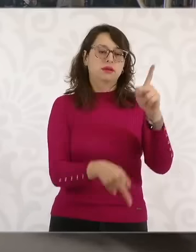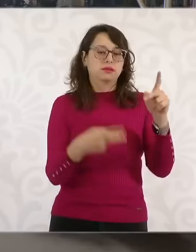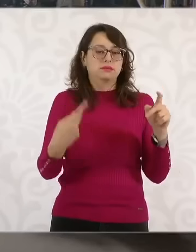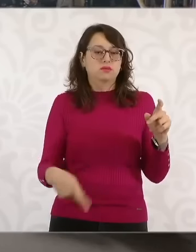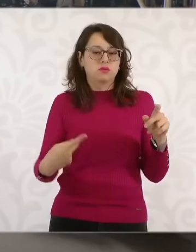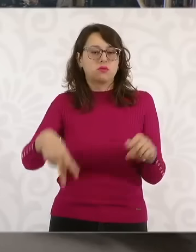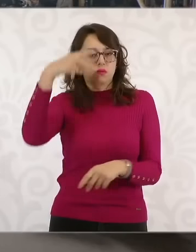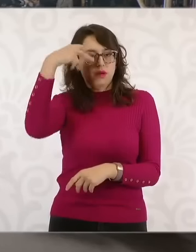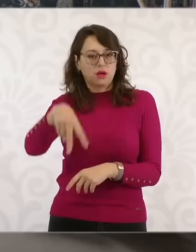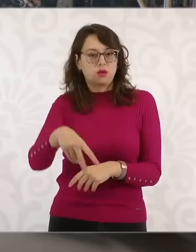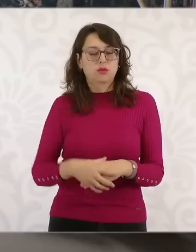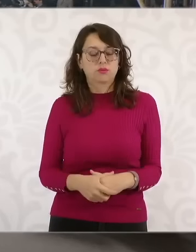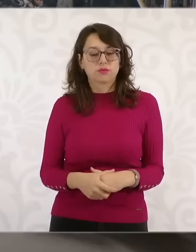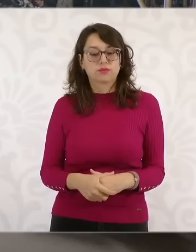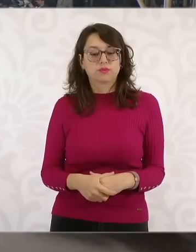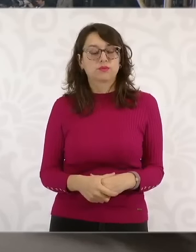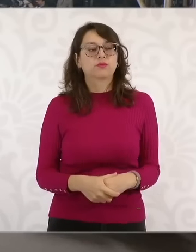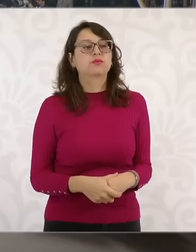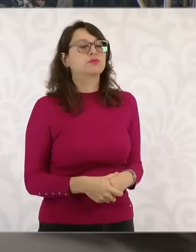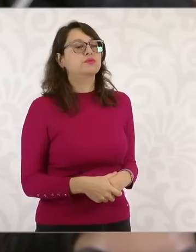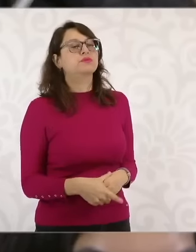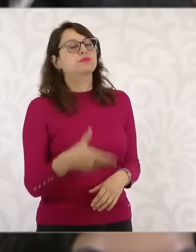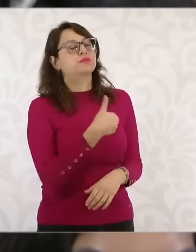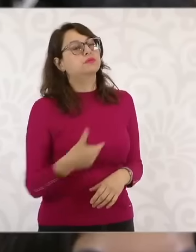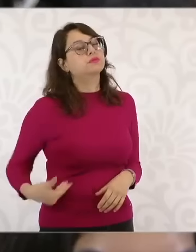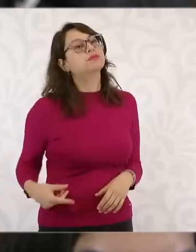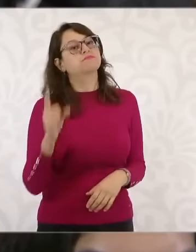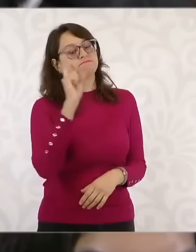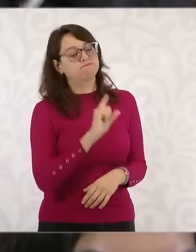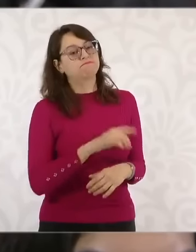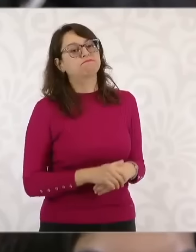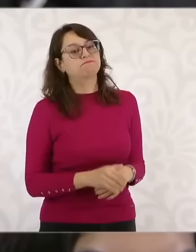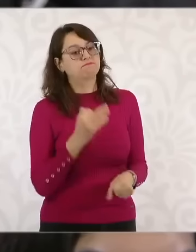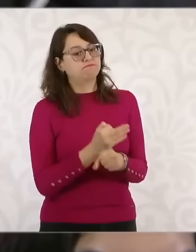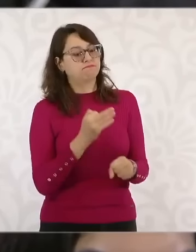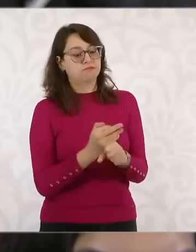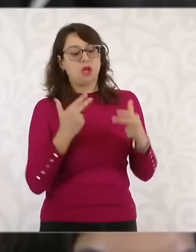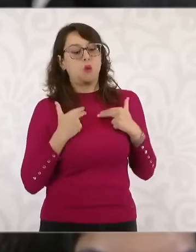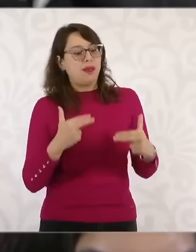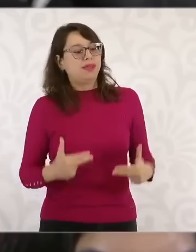Presidente, también en estos momentos tan críticos para la humanidad